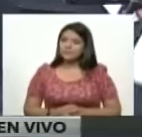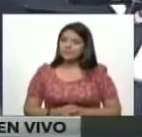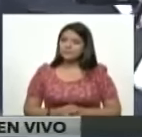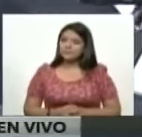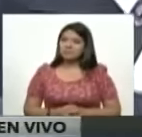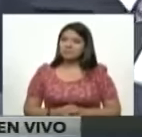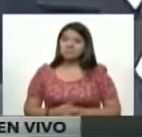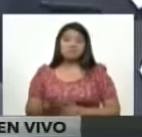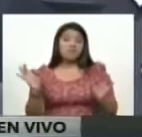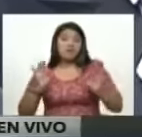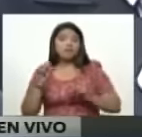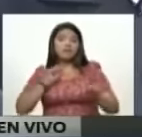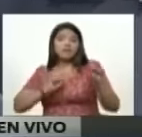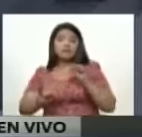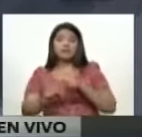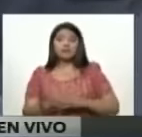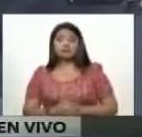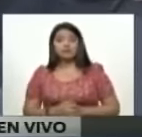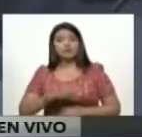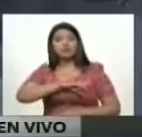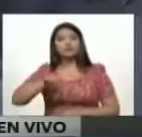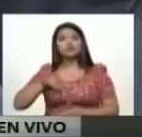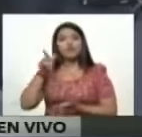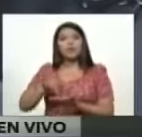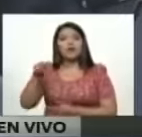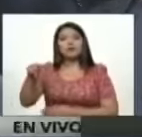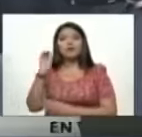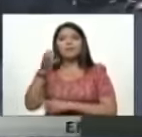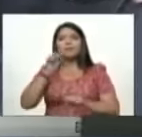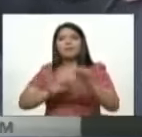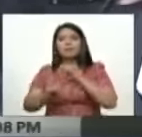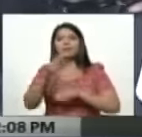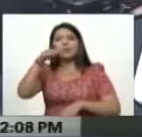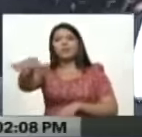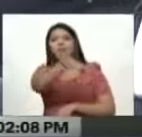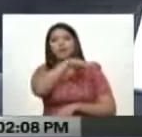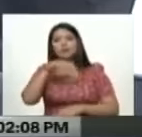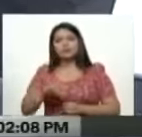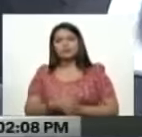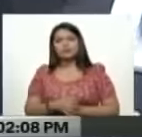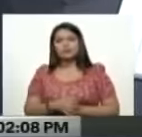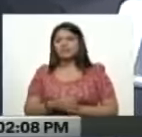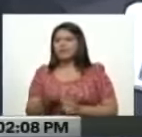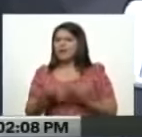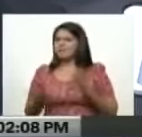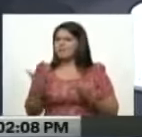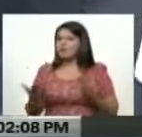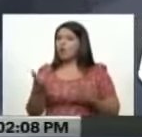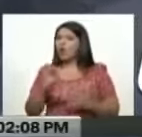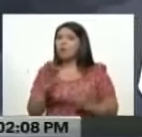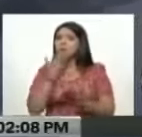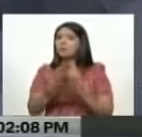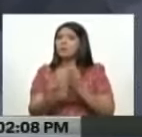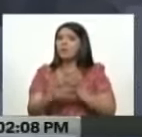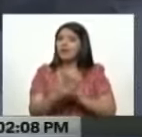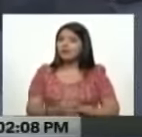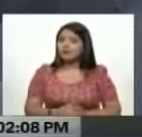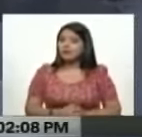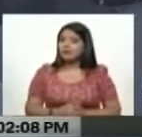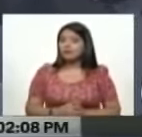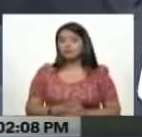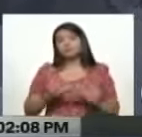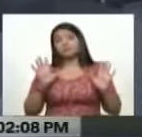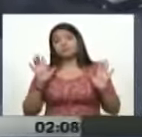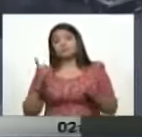es el reto? Nada, defender, seguir. Nosotros llegamos aquí a la Asamblea Nacional para seguir defendiendo a nuestro pueblo. ¿Será contrapeso o va a proponer leyes dentro de la Asamblea Nacional? Ahí el presidente